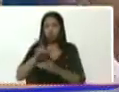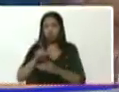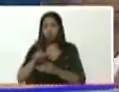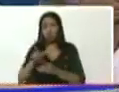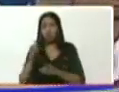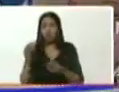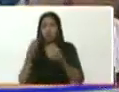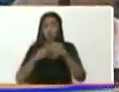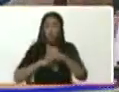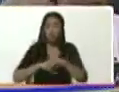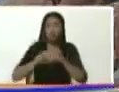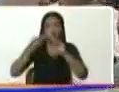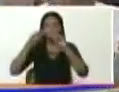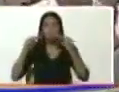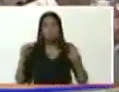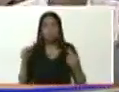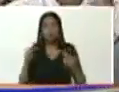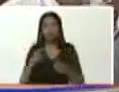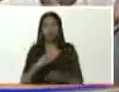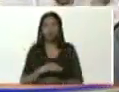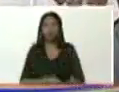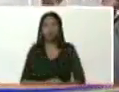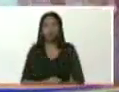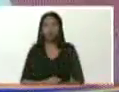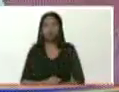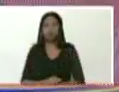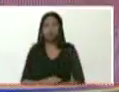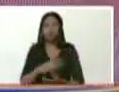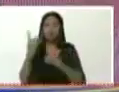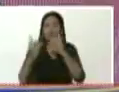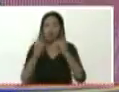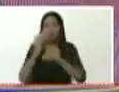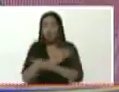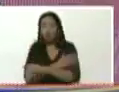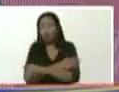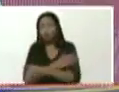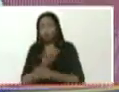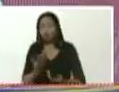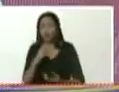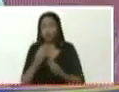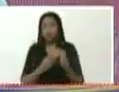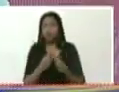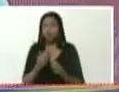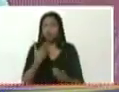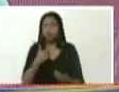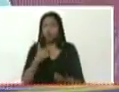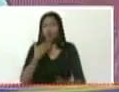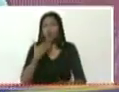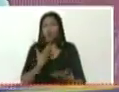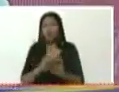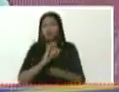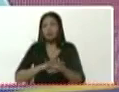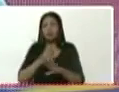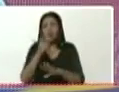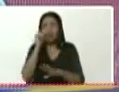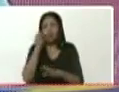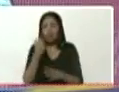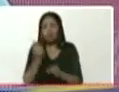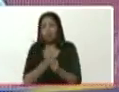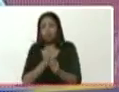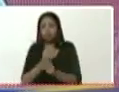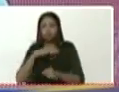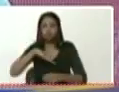de Venezuela en los diálogos con las oposiciones. Y le agradezco porque él tiene mucho